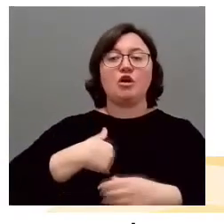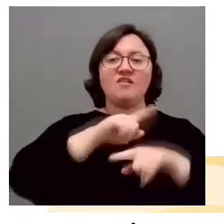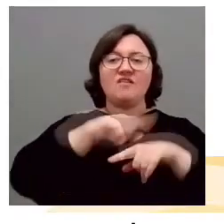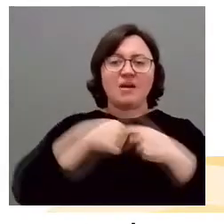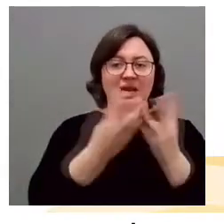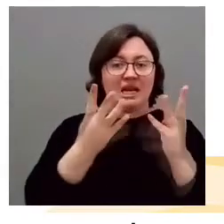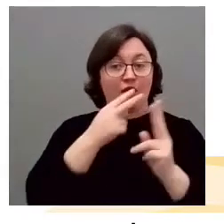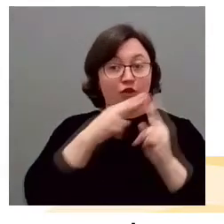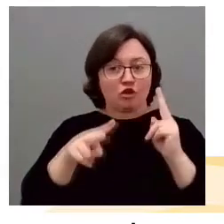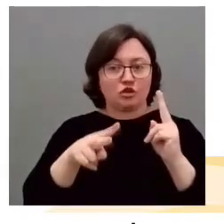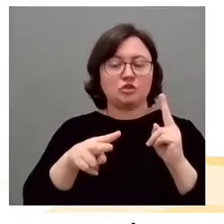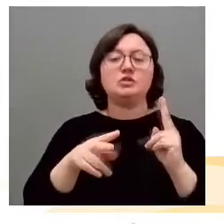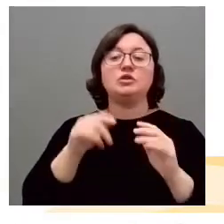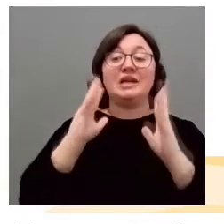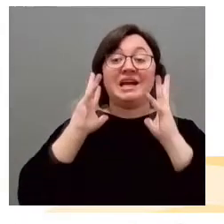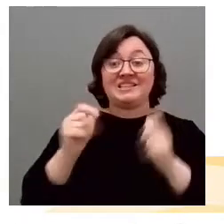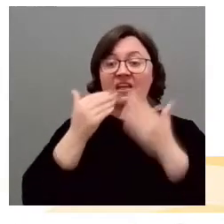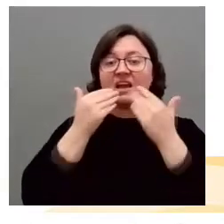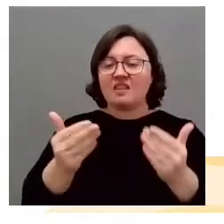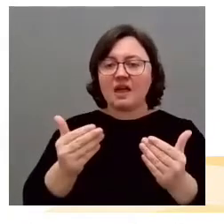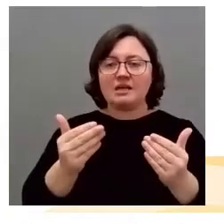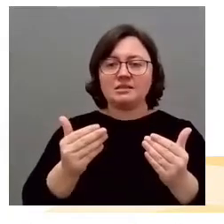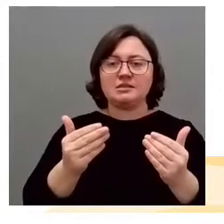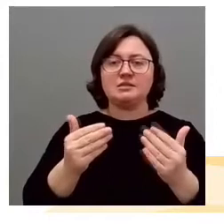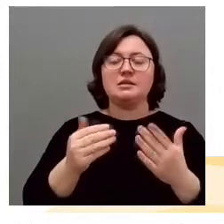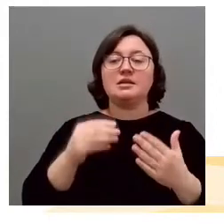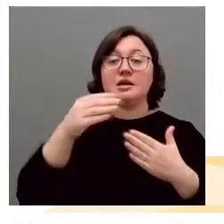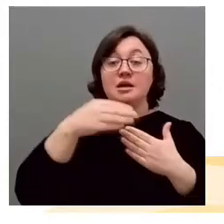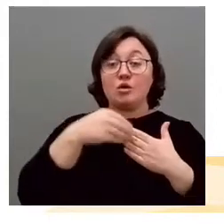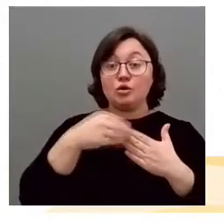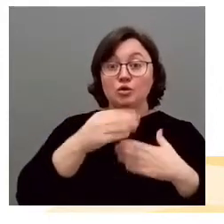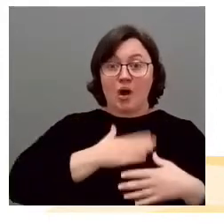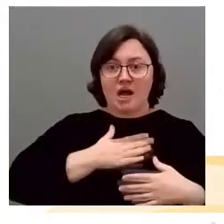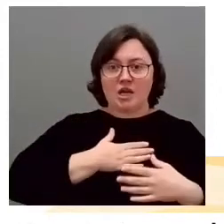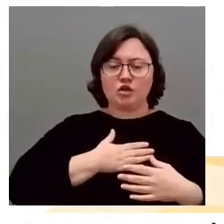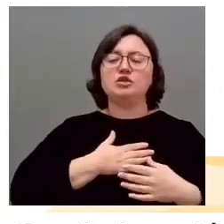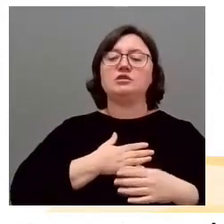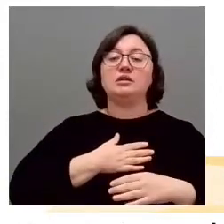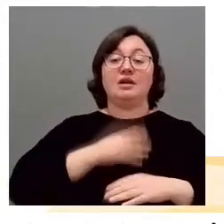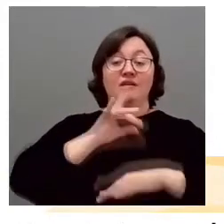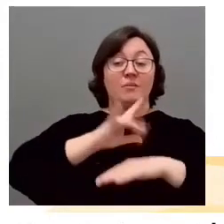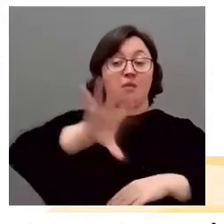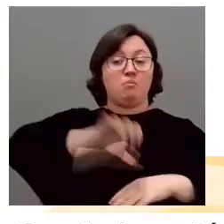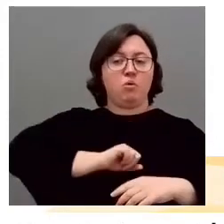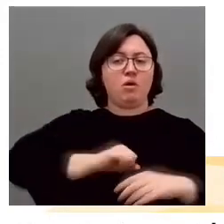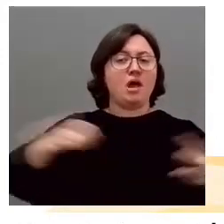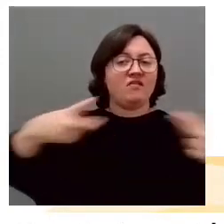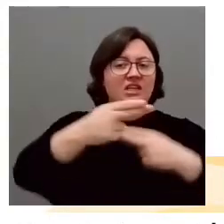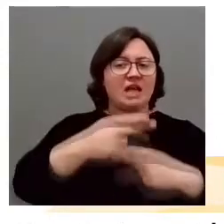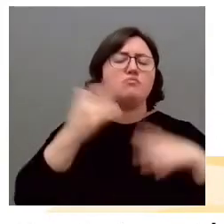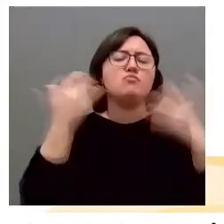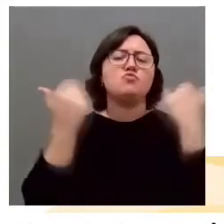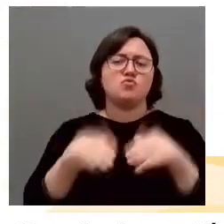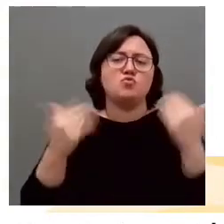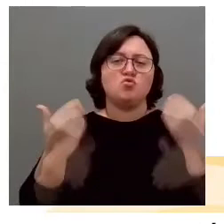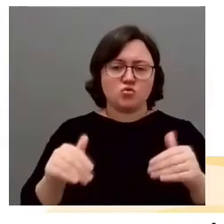creo cuánto han evitado las residencias, cuánto hemos evitado las familias, pues por toda esa,